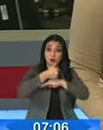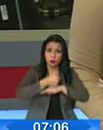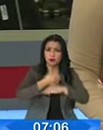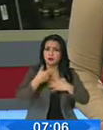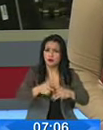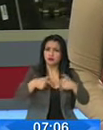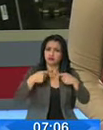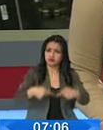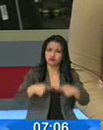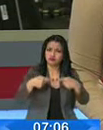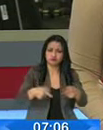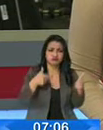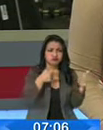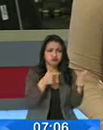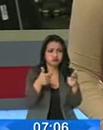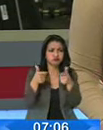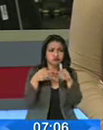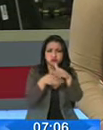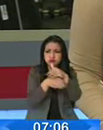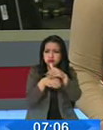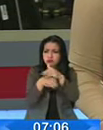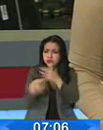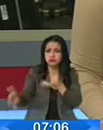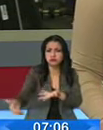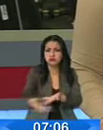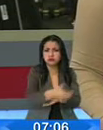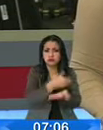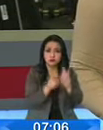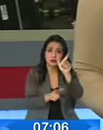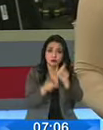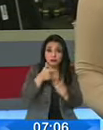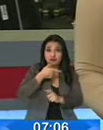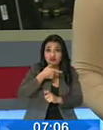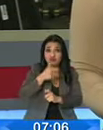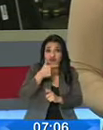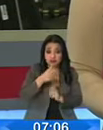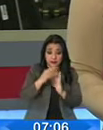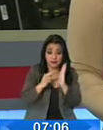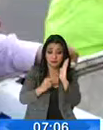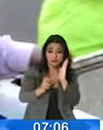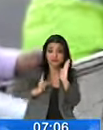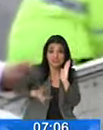permanentes allanamientos para evitar que los ciudadanos consuman bebidas sin registro sanitario.